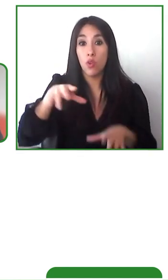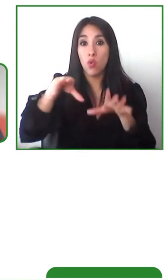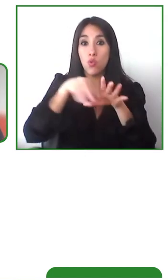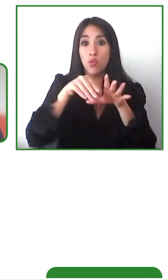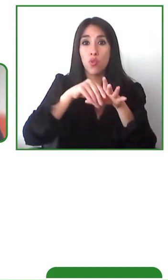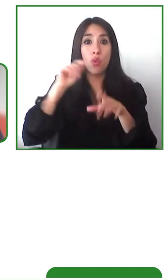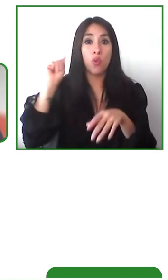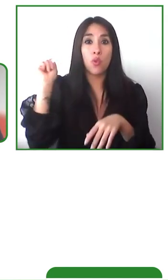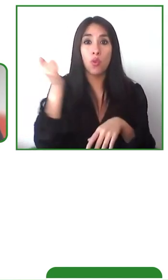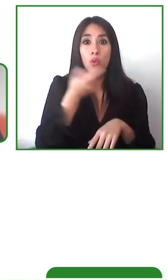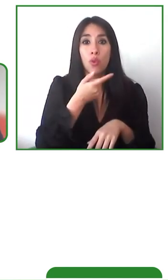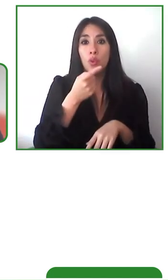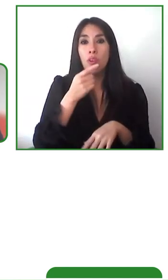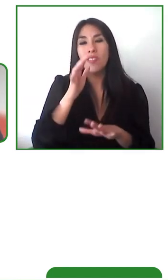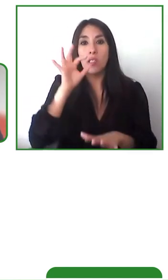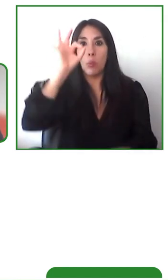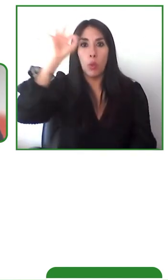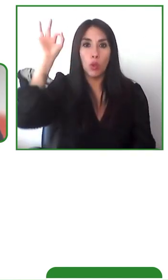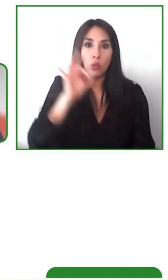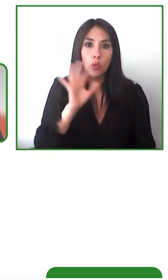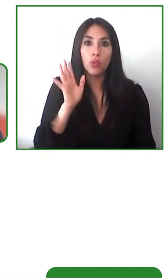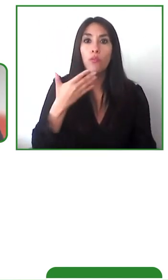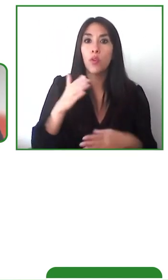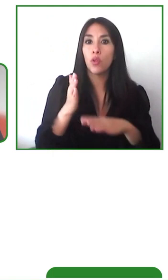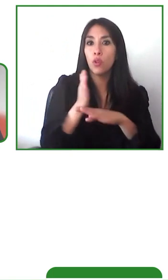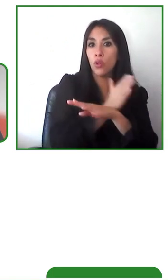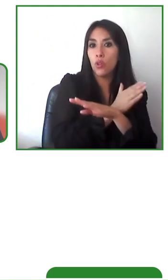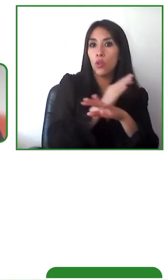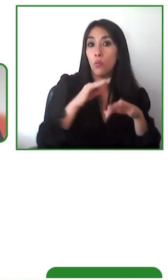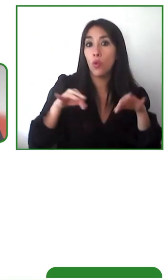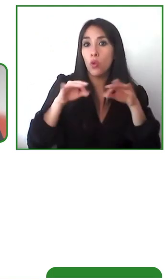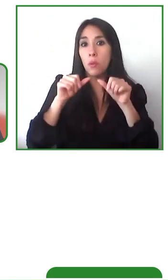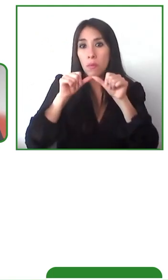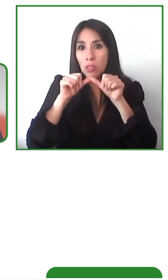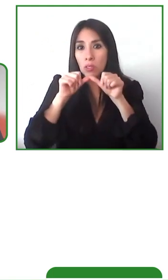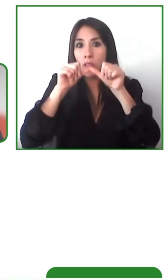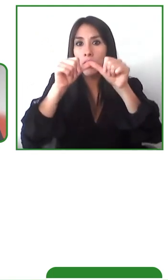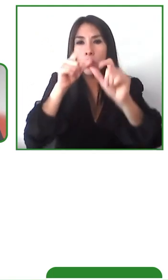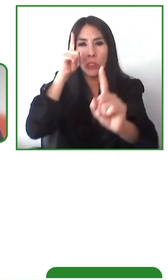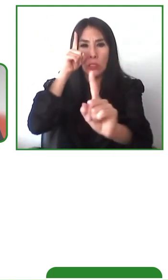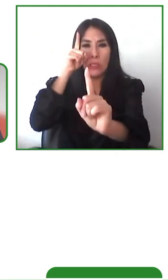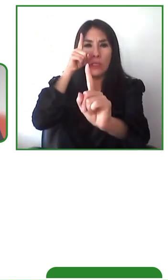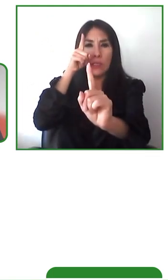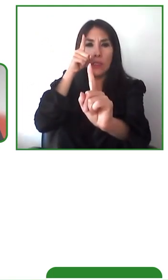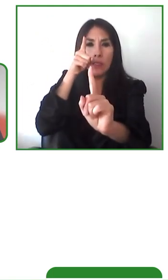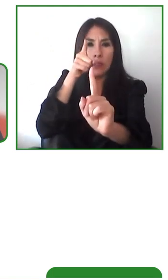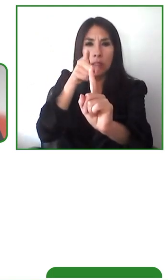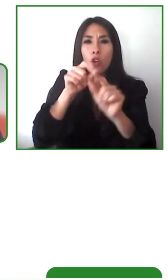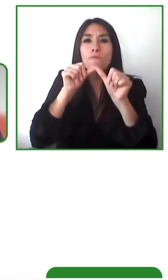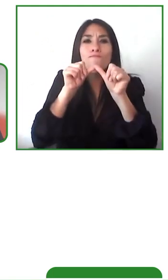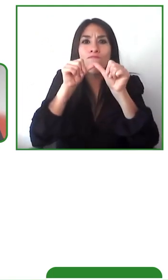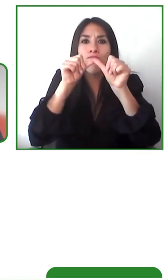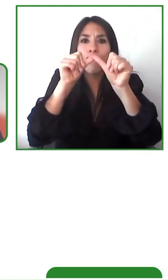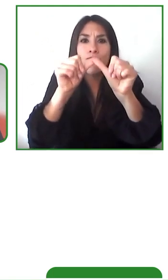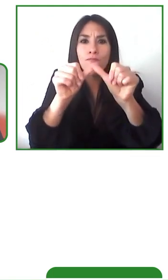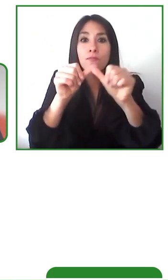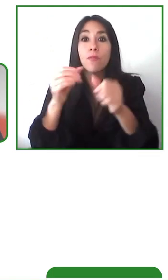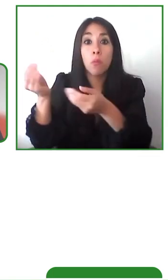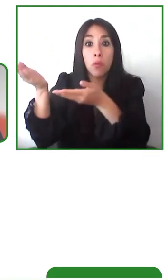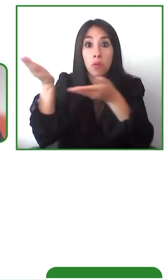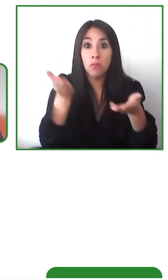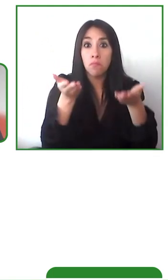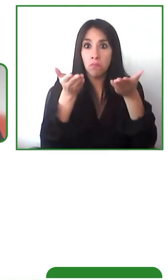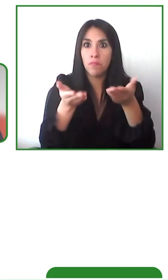es importante y fundamental mantener. La invitación es a eso, a entender